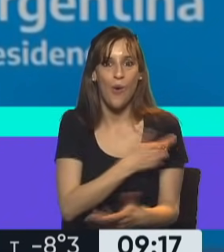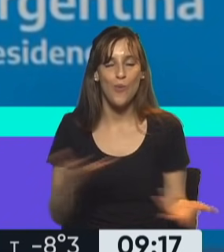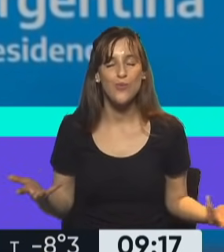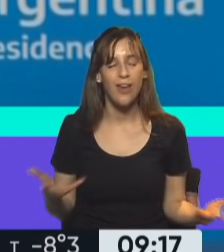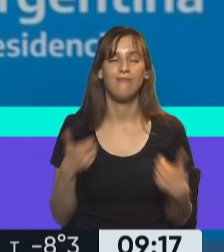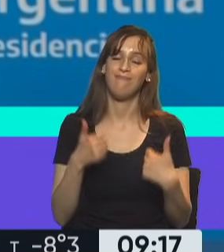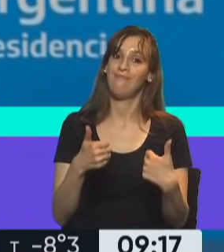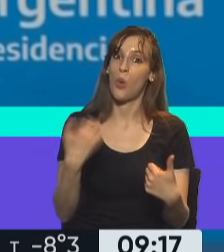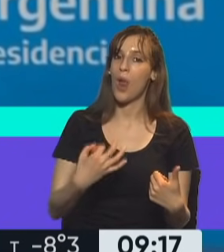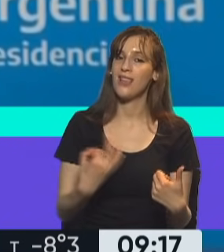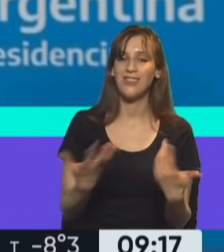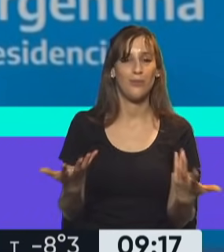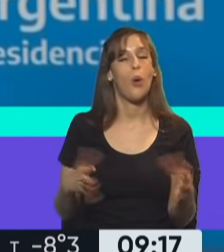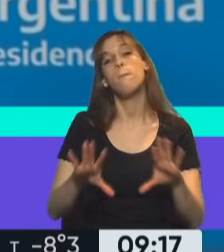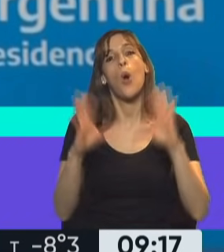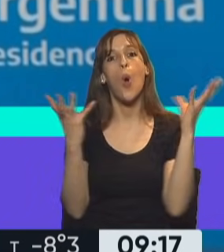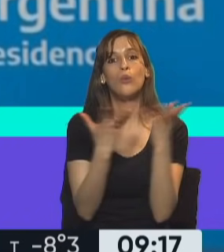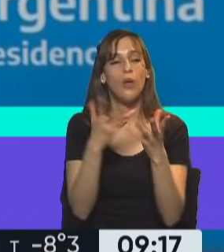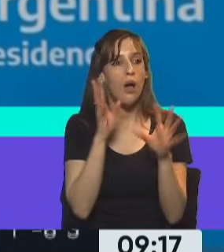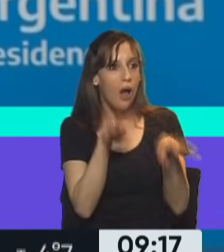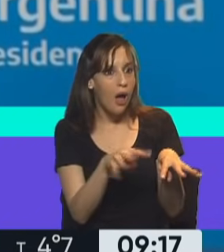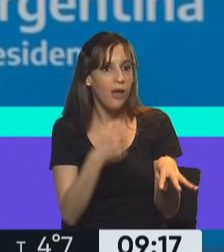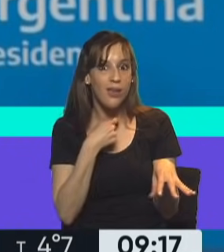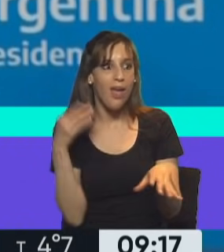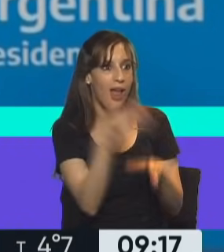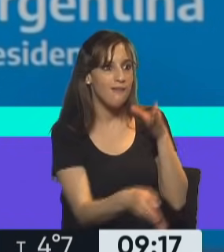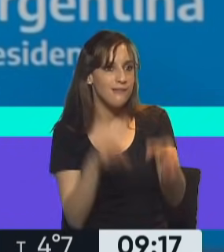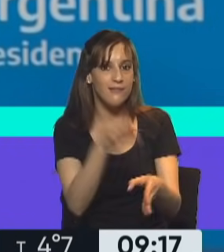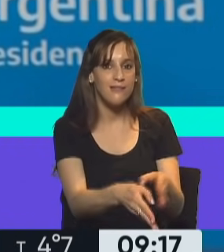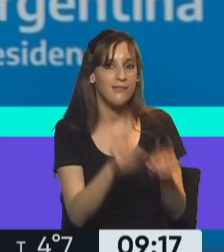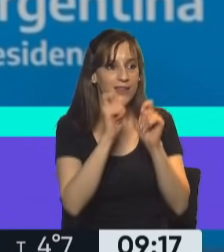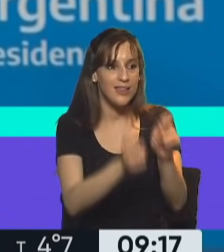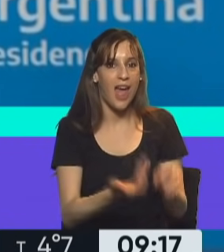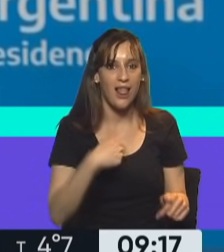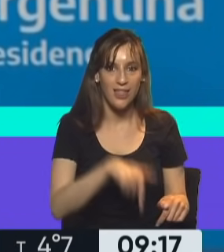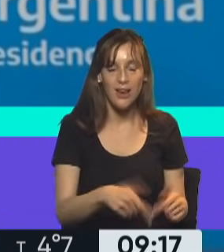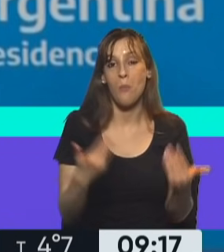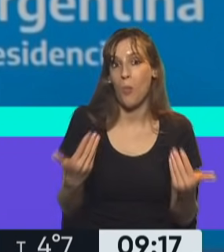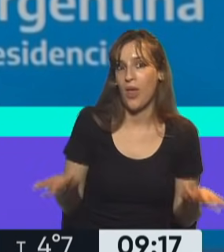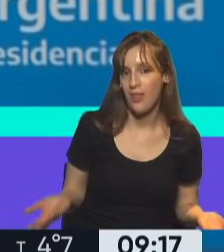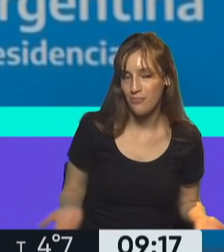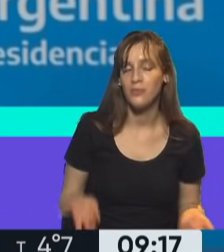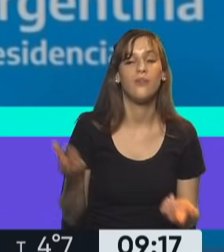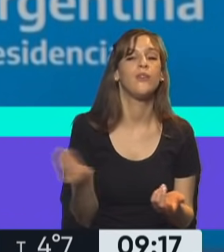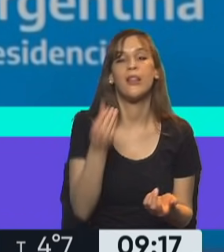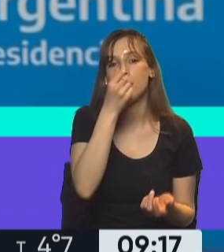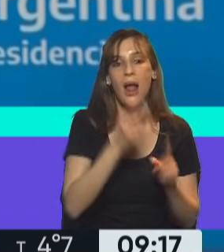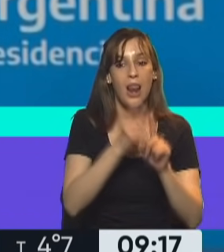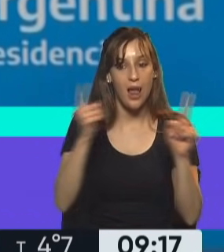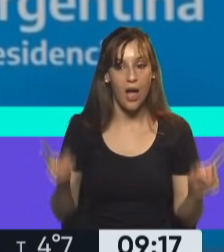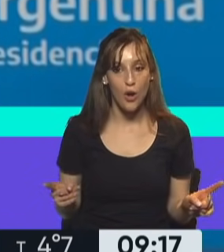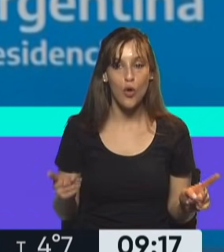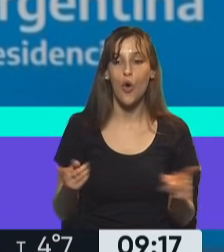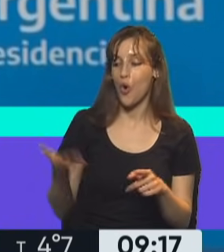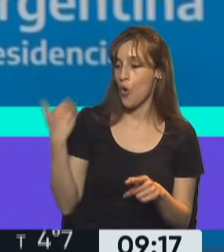para los turistas de todo el mundo, para que nos visiten. Sabemos lo que significa el turismo, lo hemos visto en los últimos días. el último fin de semana largo con valores absolutamente